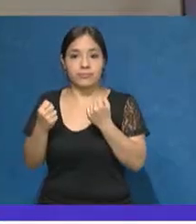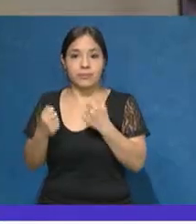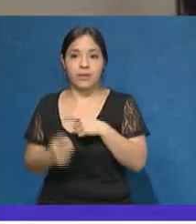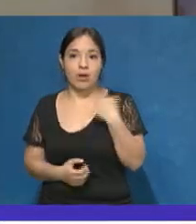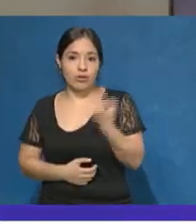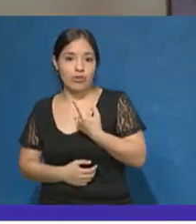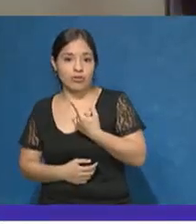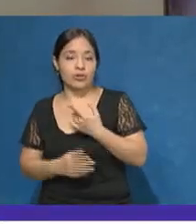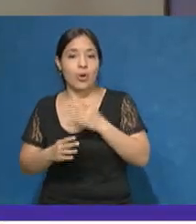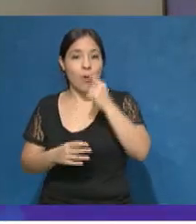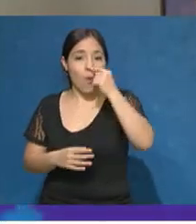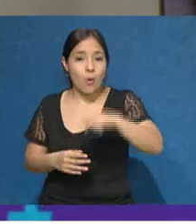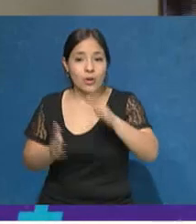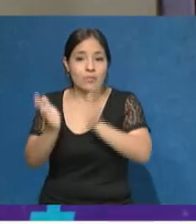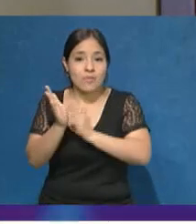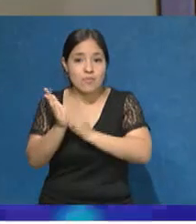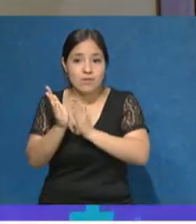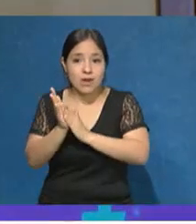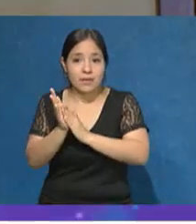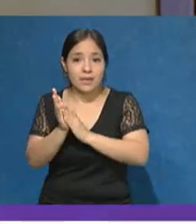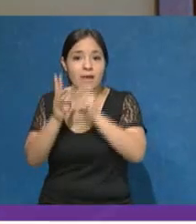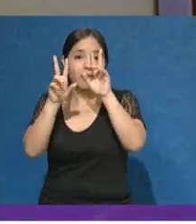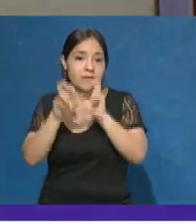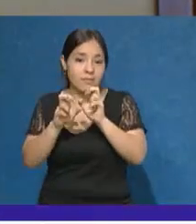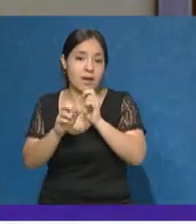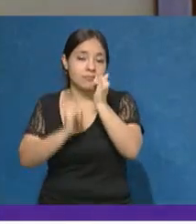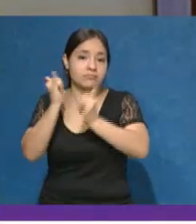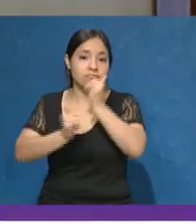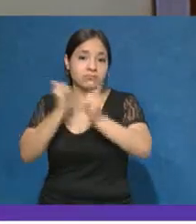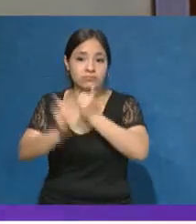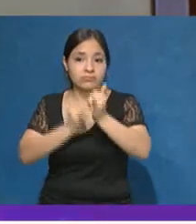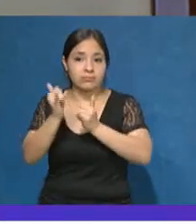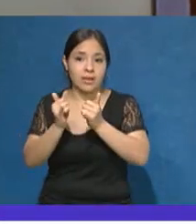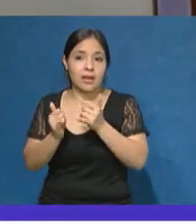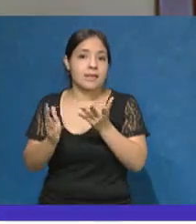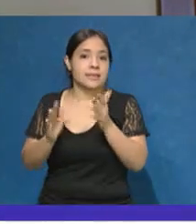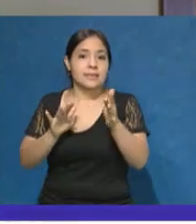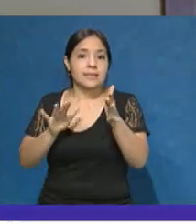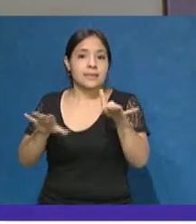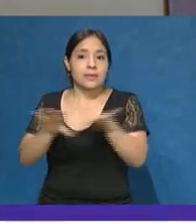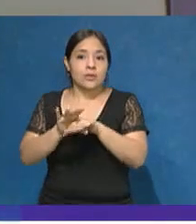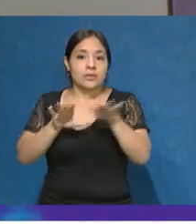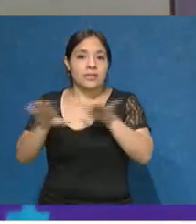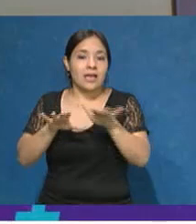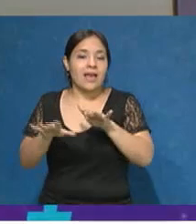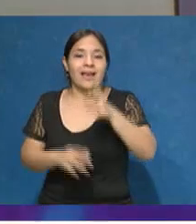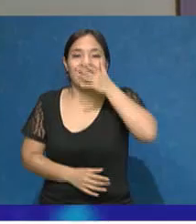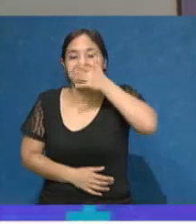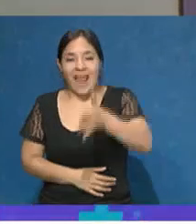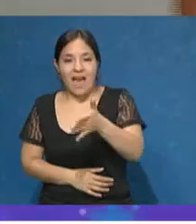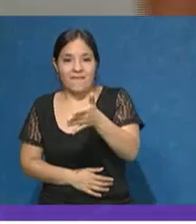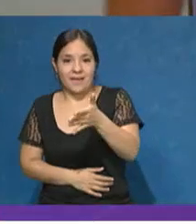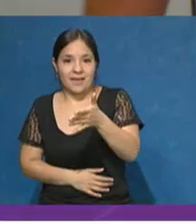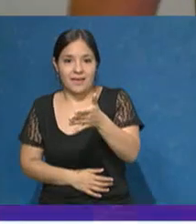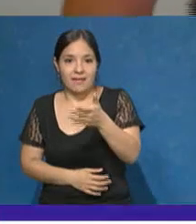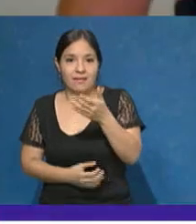hicimos las conclusiones finales hicimos referencia a que era una circunstancia agravante a los fines